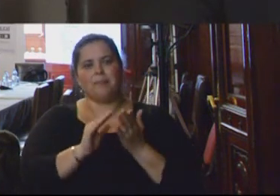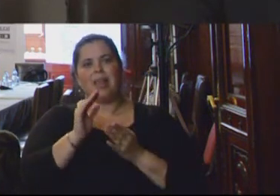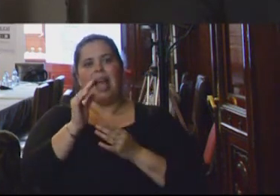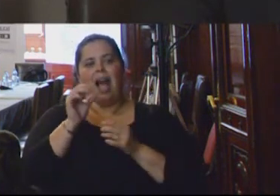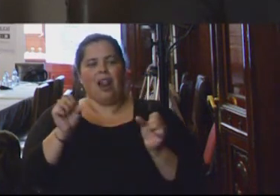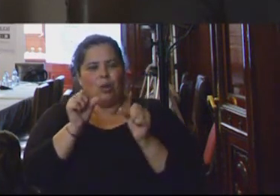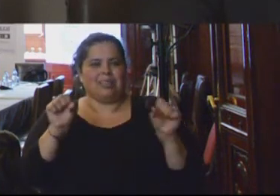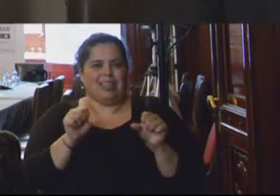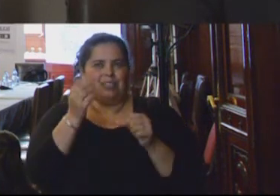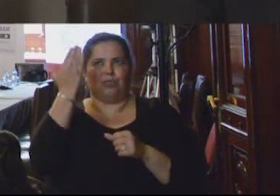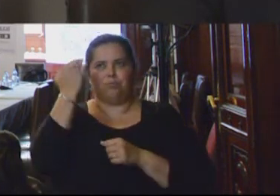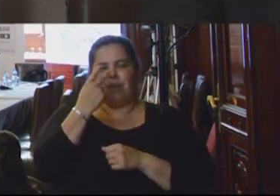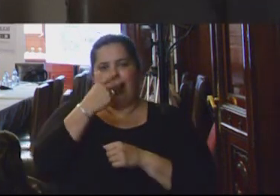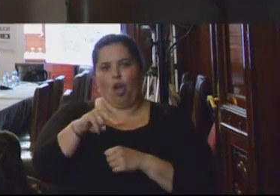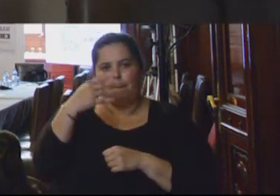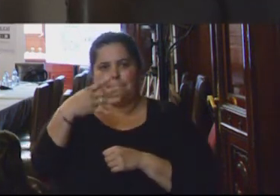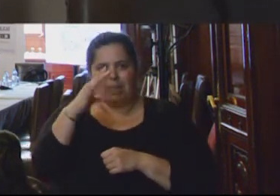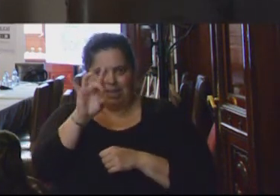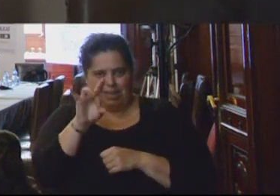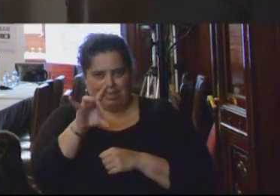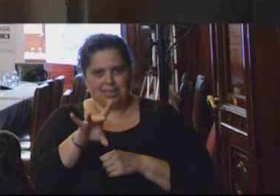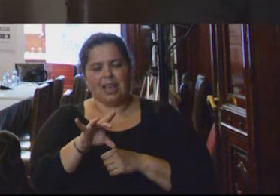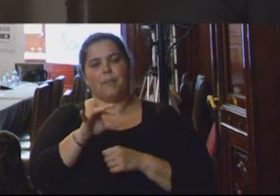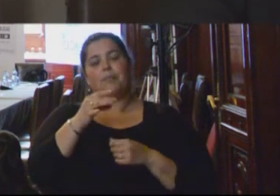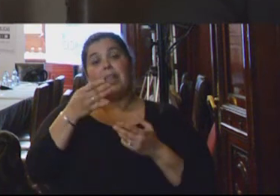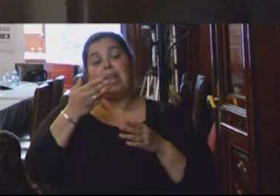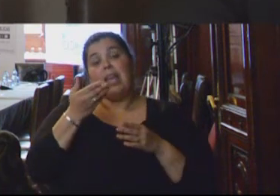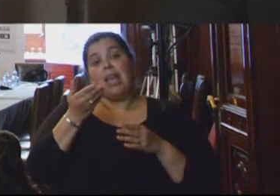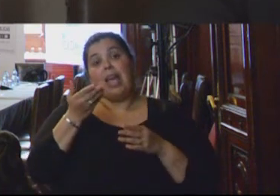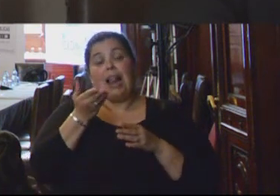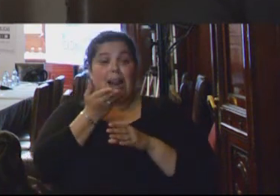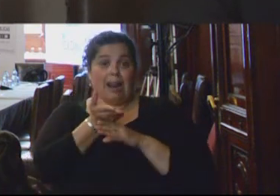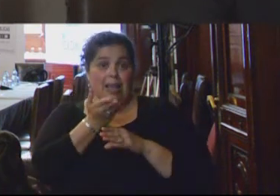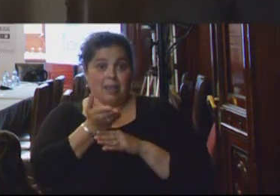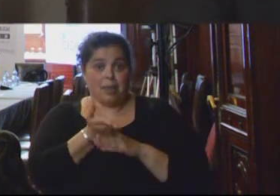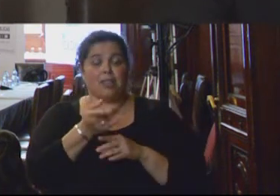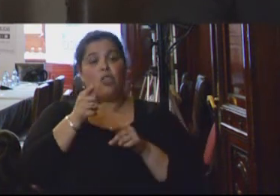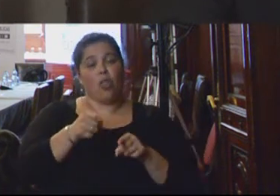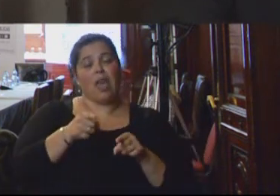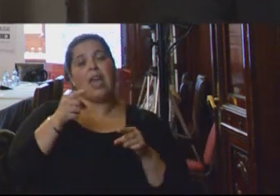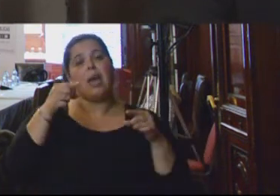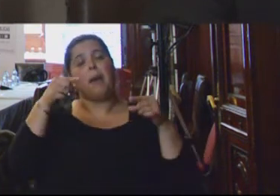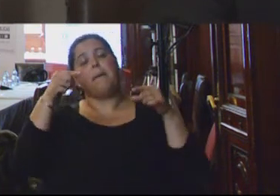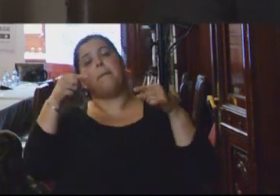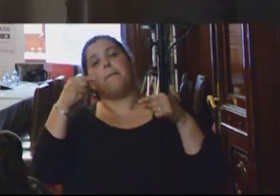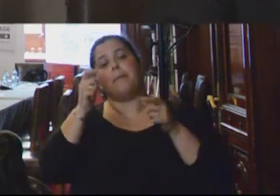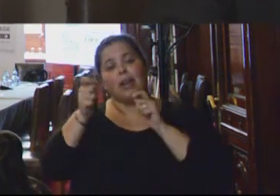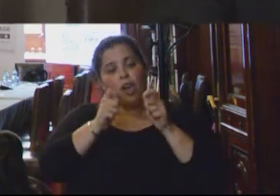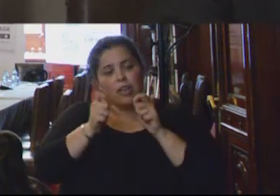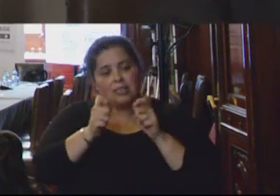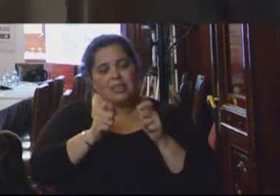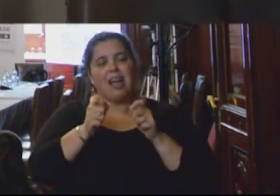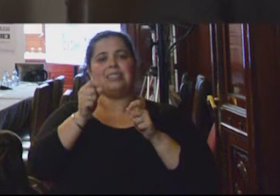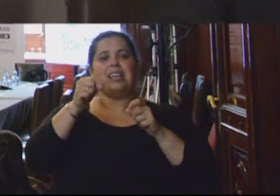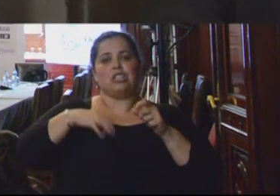a la reelección indefinida. Pese al requerimiento e insistencia de periodistas, ciudadanos y organizaciones de la